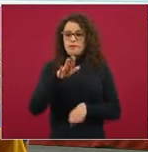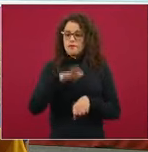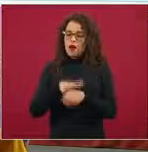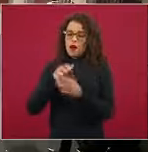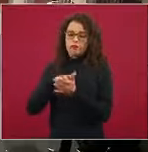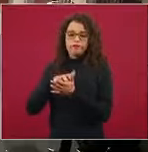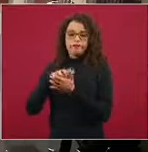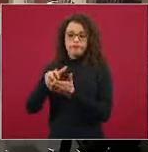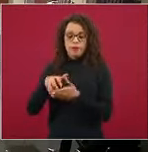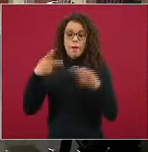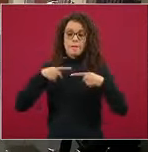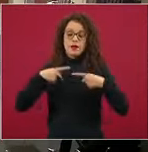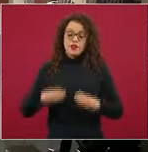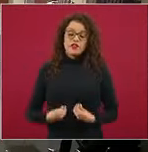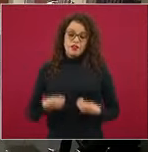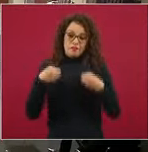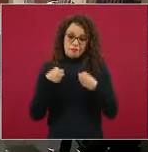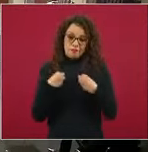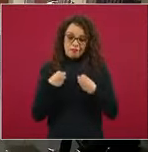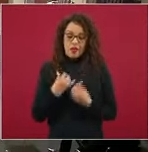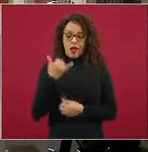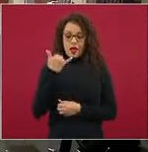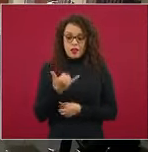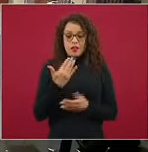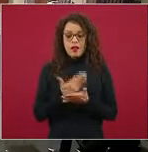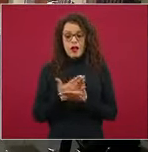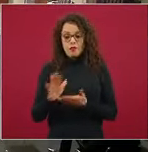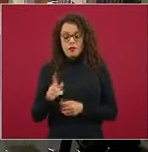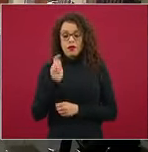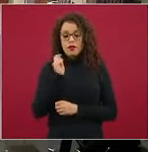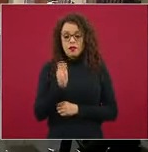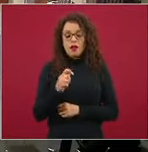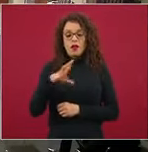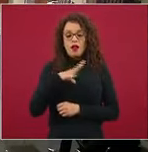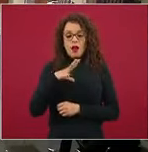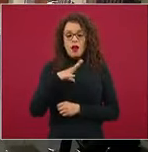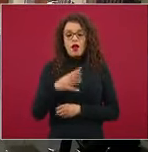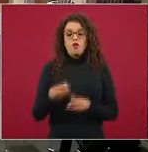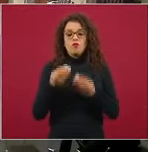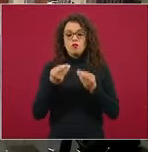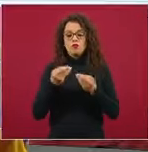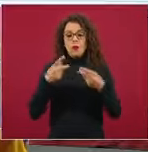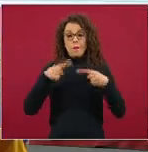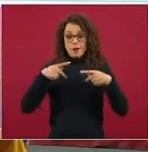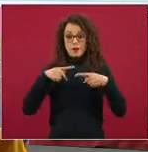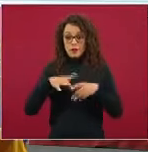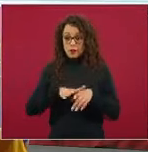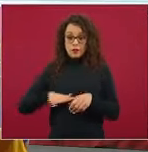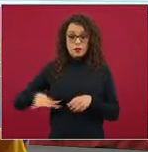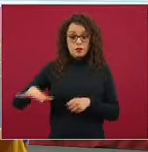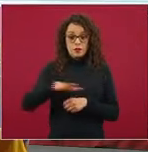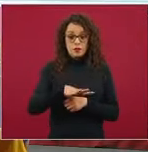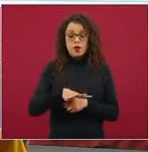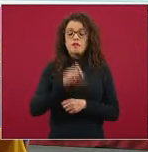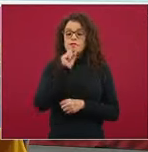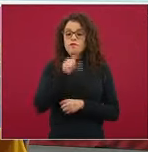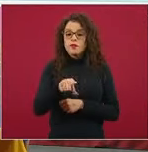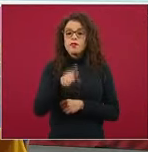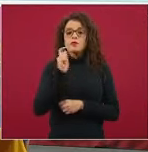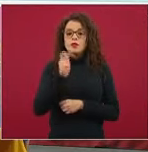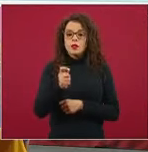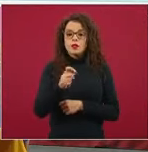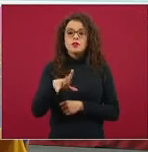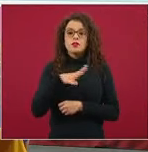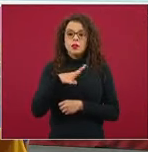cantidad no solamente de población, sino también por concentrar cantidades importantes de población, también concentran mayor